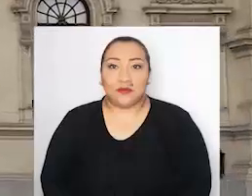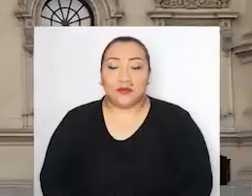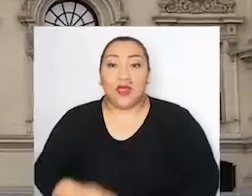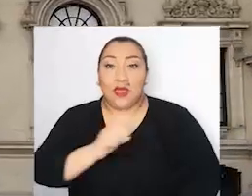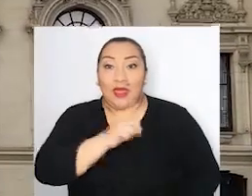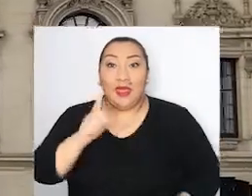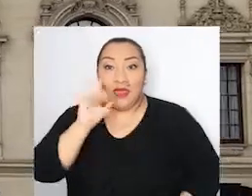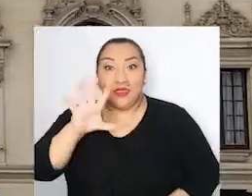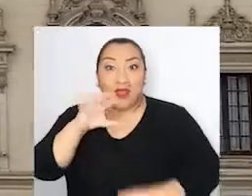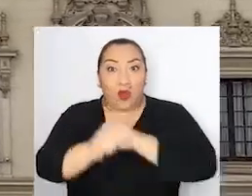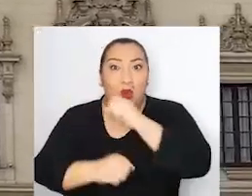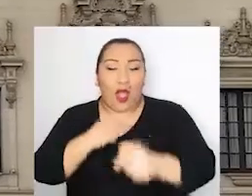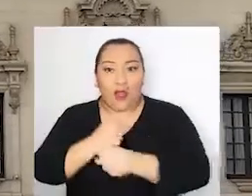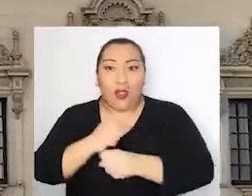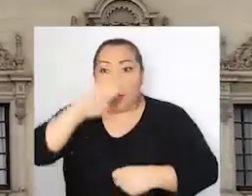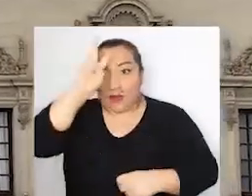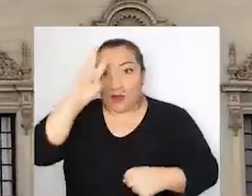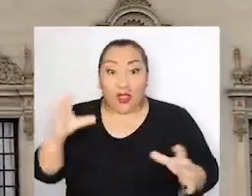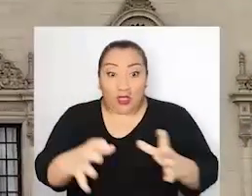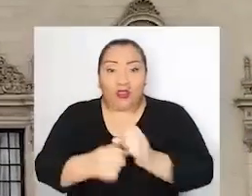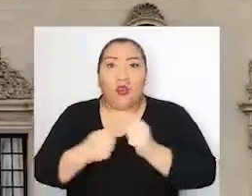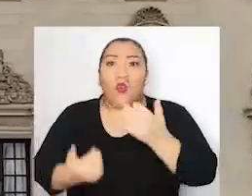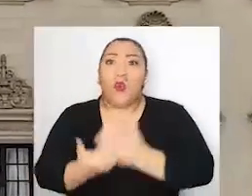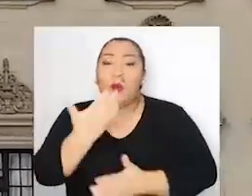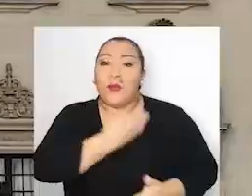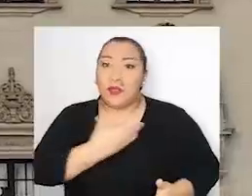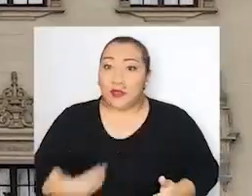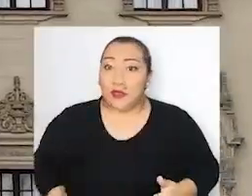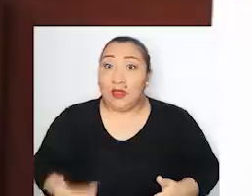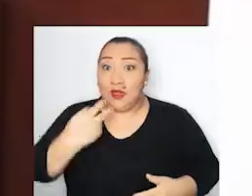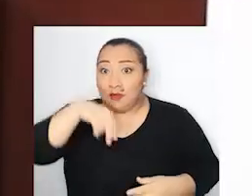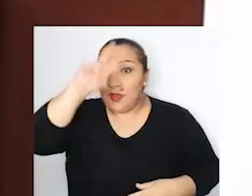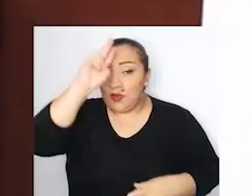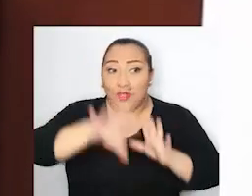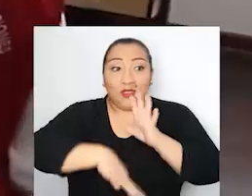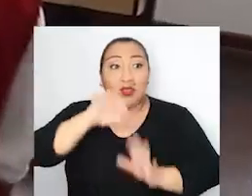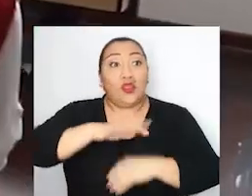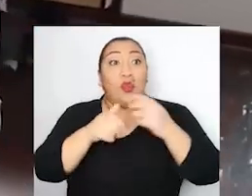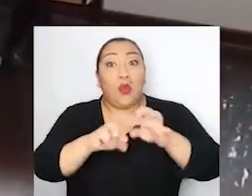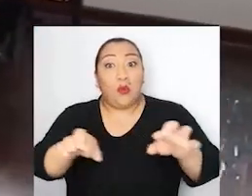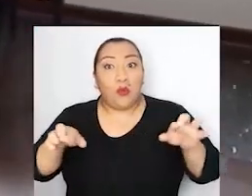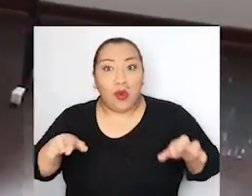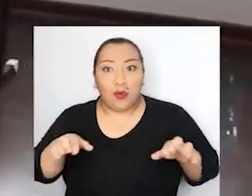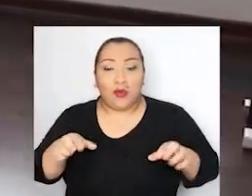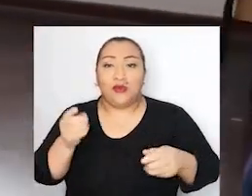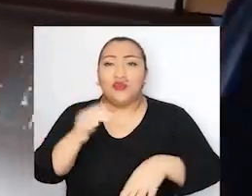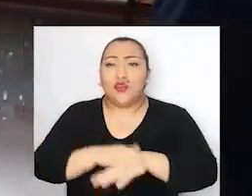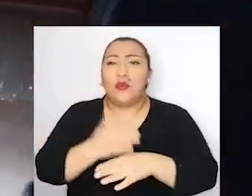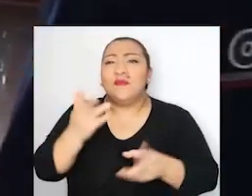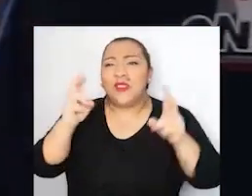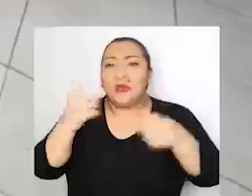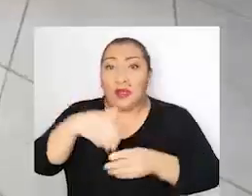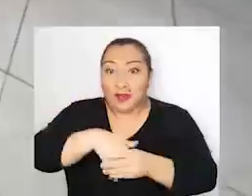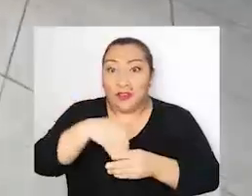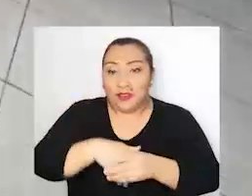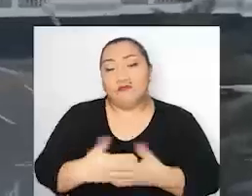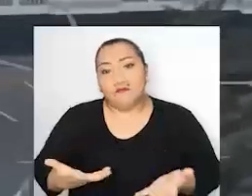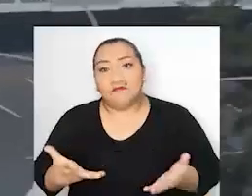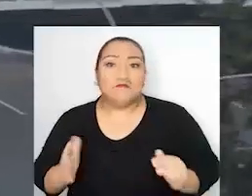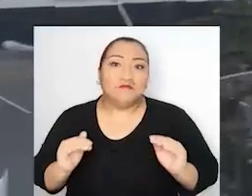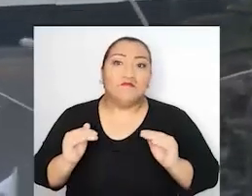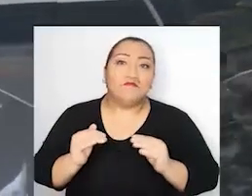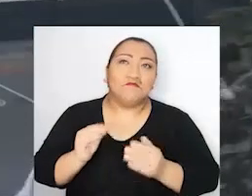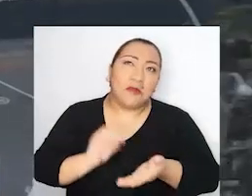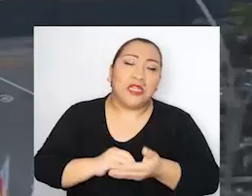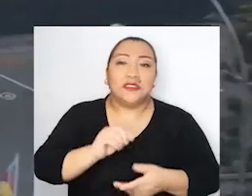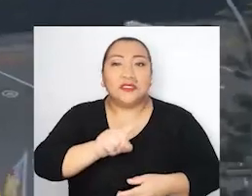Cada 5 años en el Perú, asume el gobierno un nuevo presidente de la República elegido por la población durante los comicios nacionales. De